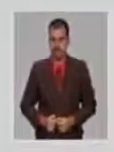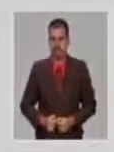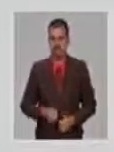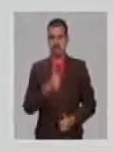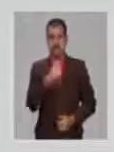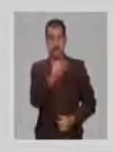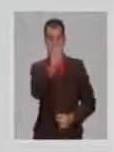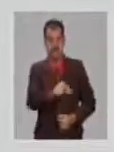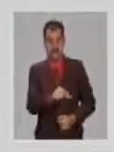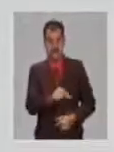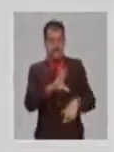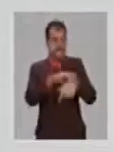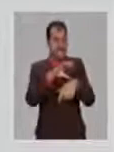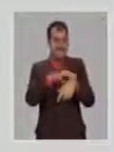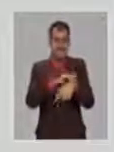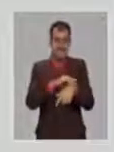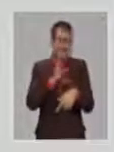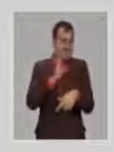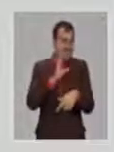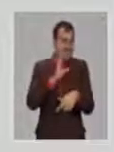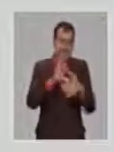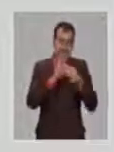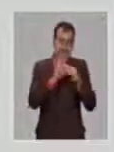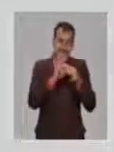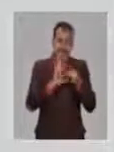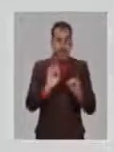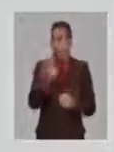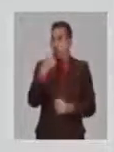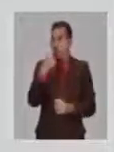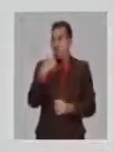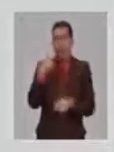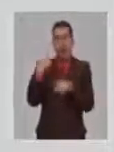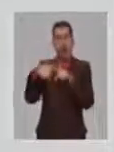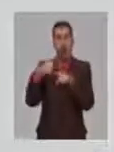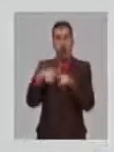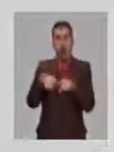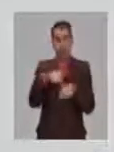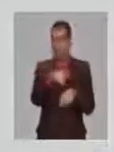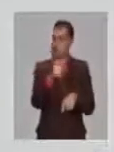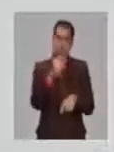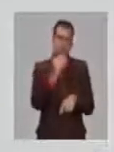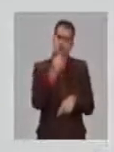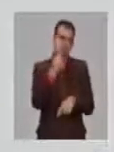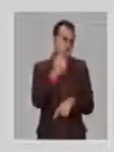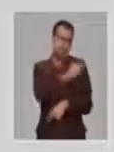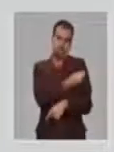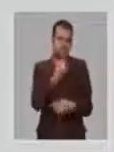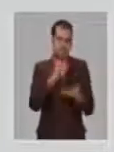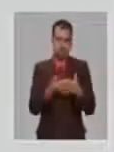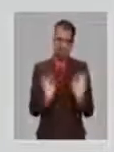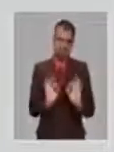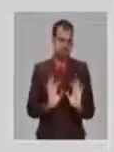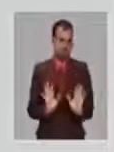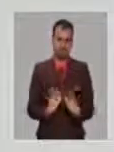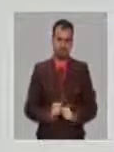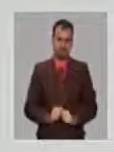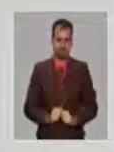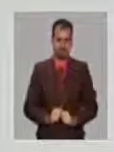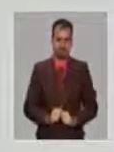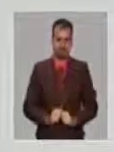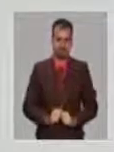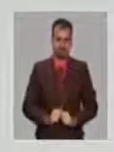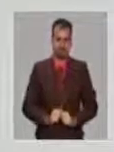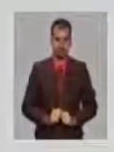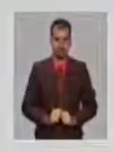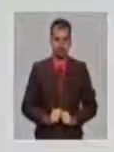la persona tenga una enfermedad infecciosa aguda o esté tomando algún antibiótico por alguna enfermedad infecciosa aguda. Y eso implica que en ese momento no puede ser incluido